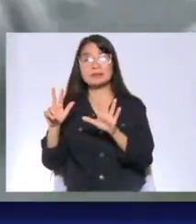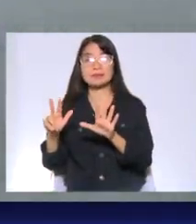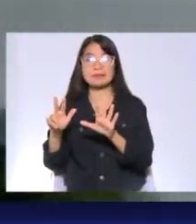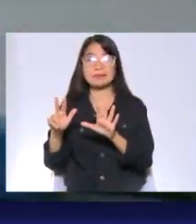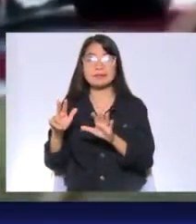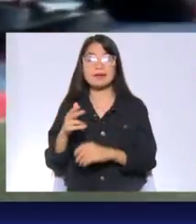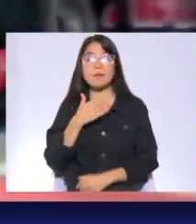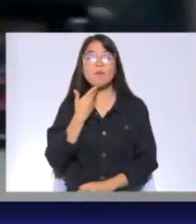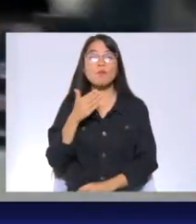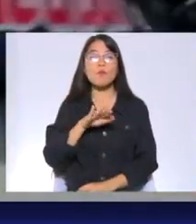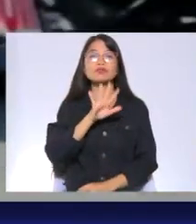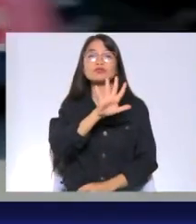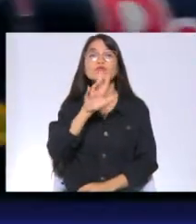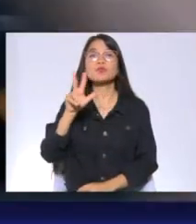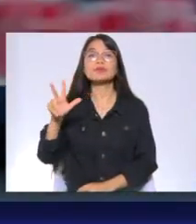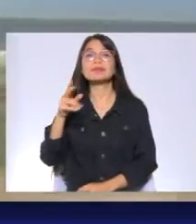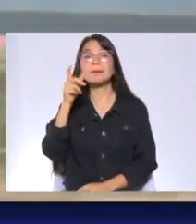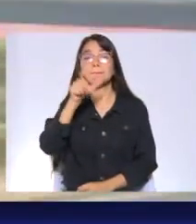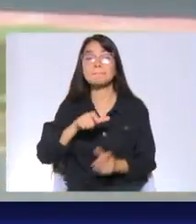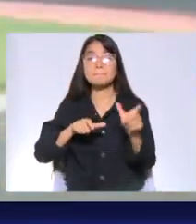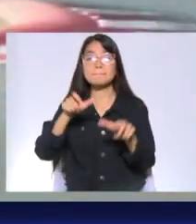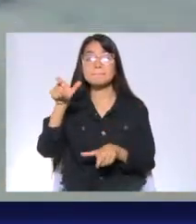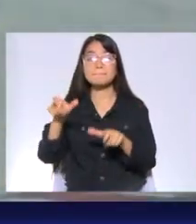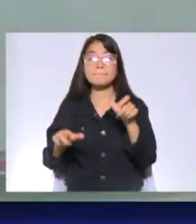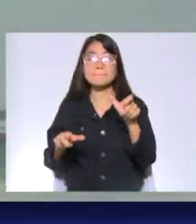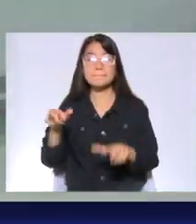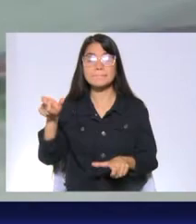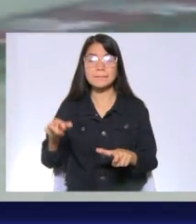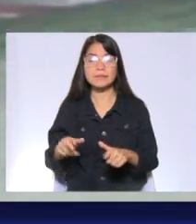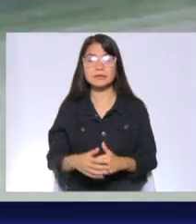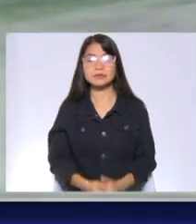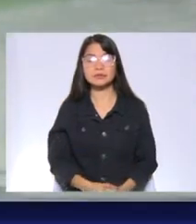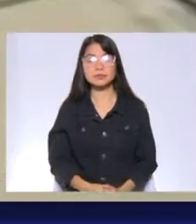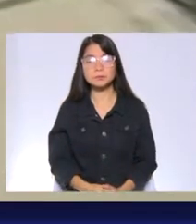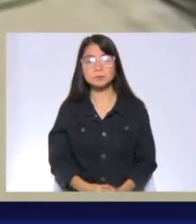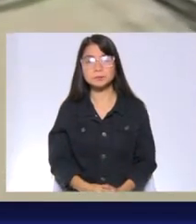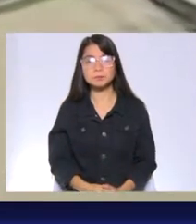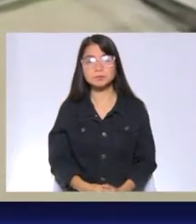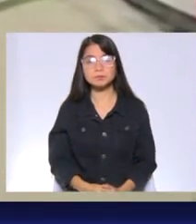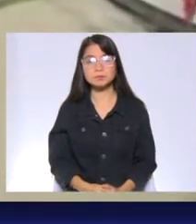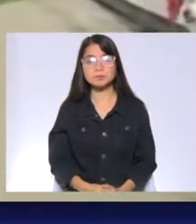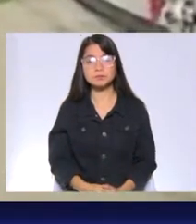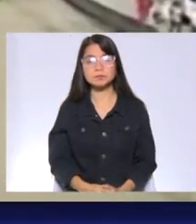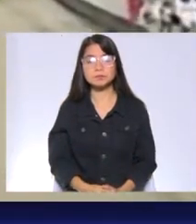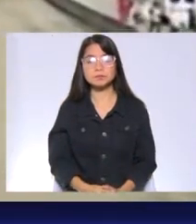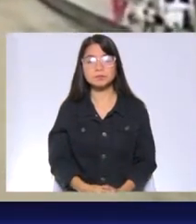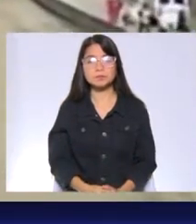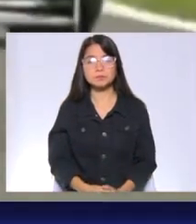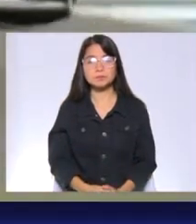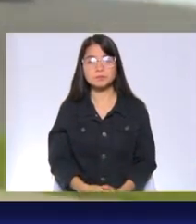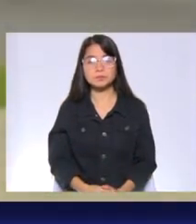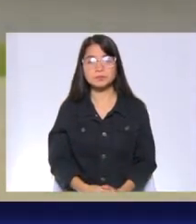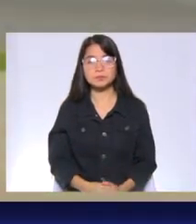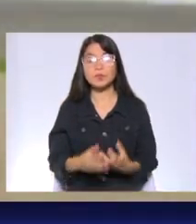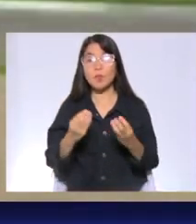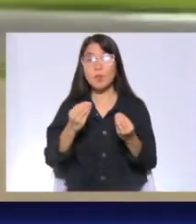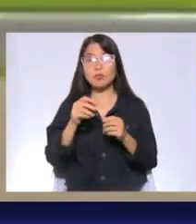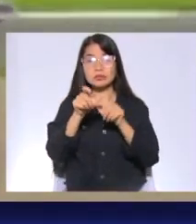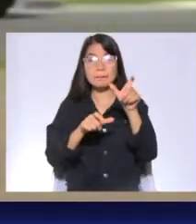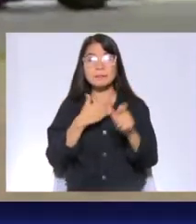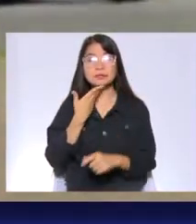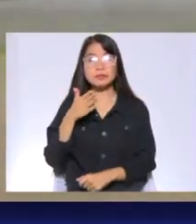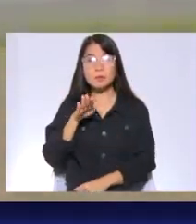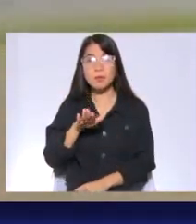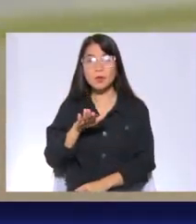personas, desde pilotos en accidentes como Ayrton Senna o Jules Bianchi, a comisarios o espectadores por atropellos y piezas que